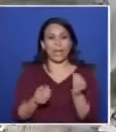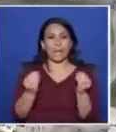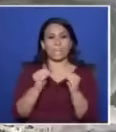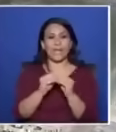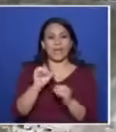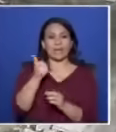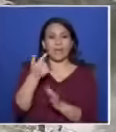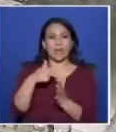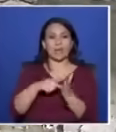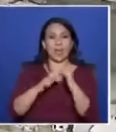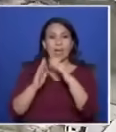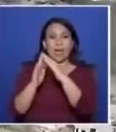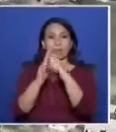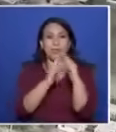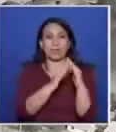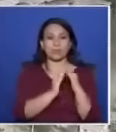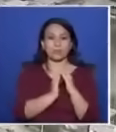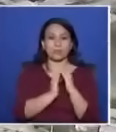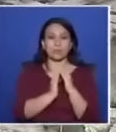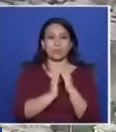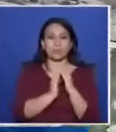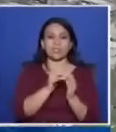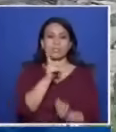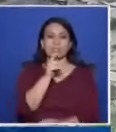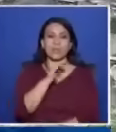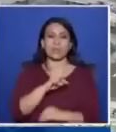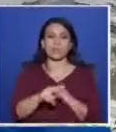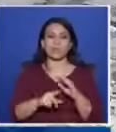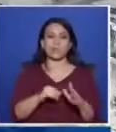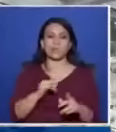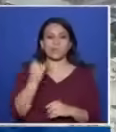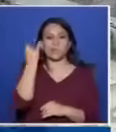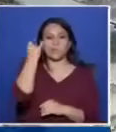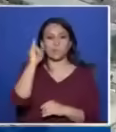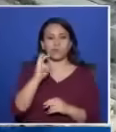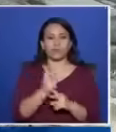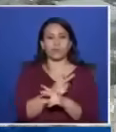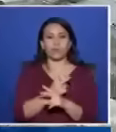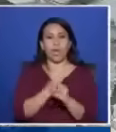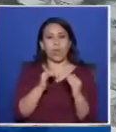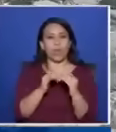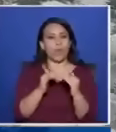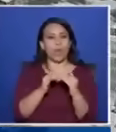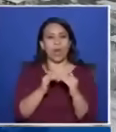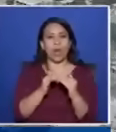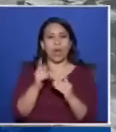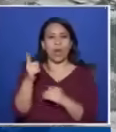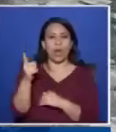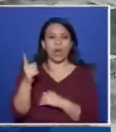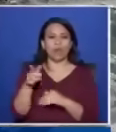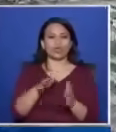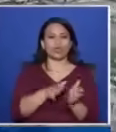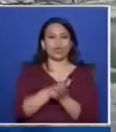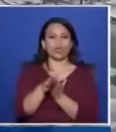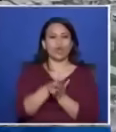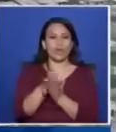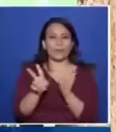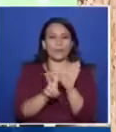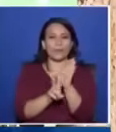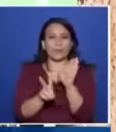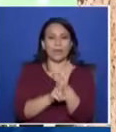de 10.000 casas estarían en manos de la delincuencia organizada. Algo similar ocurre en el plan habitacional Socio